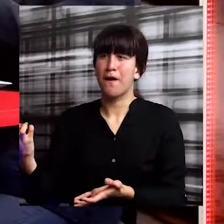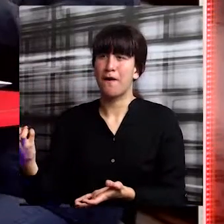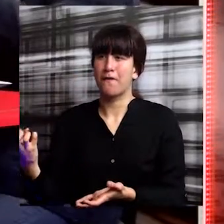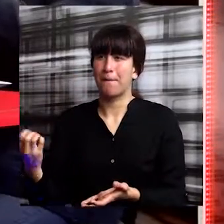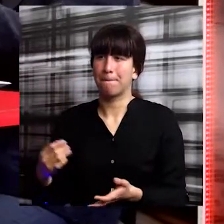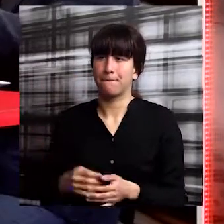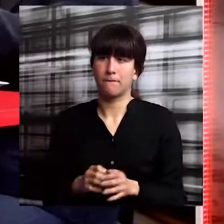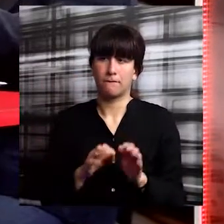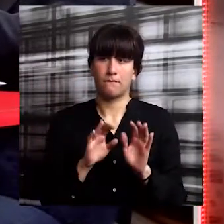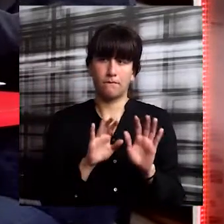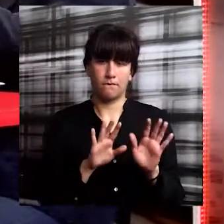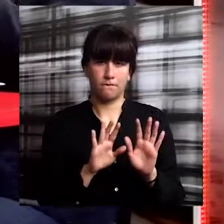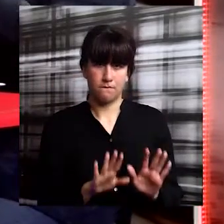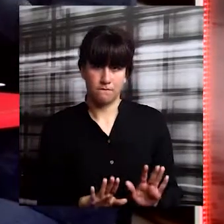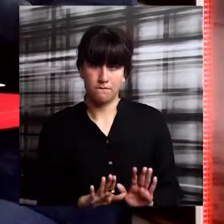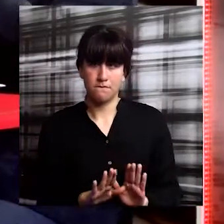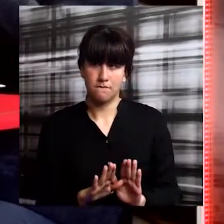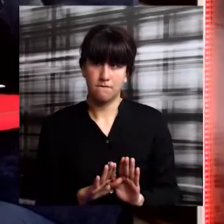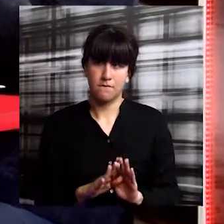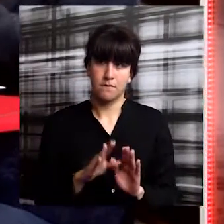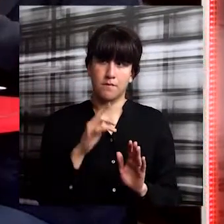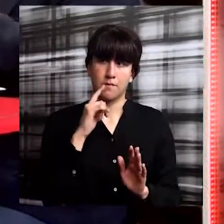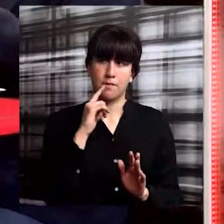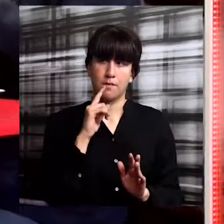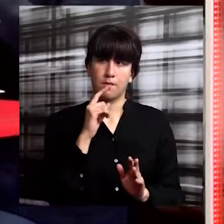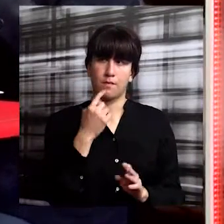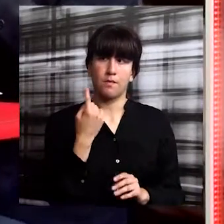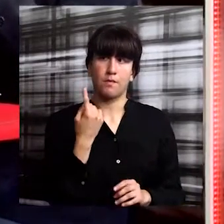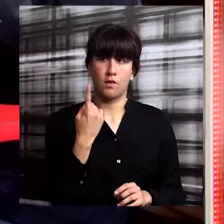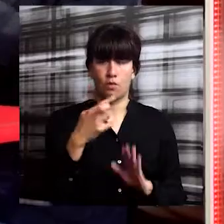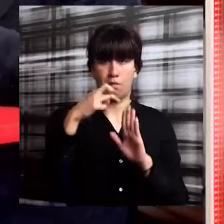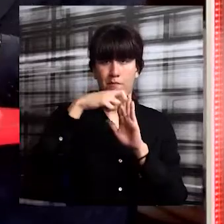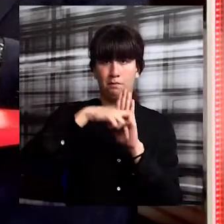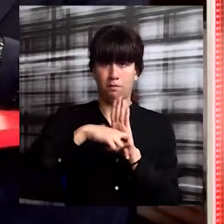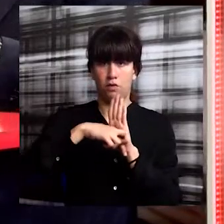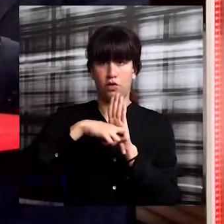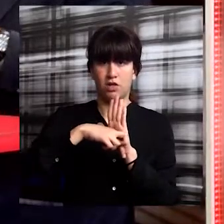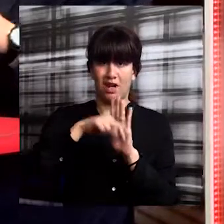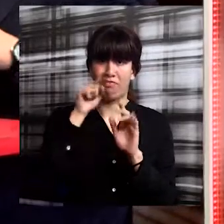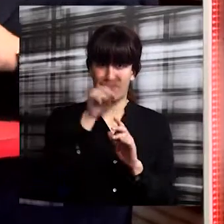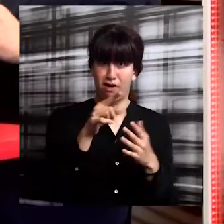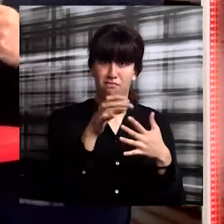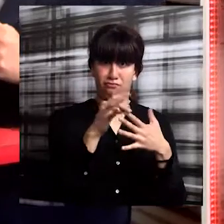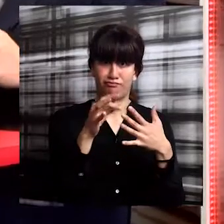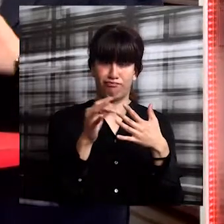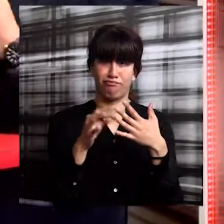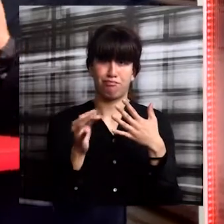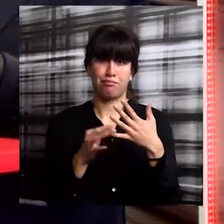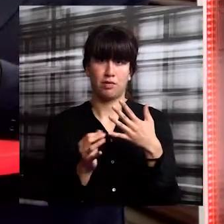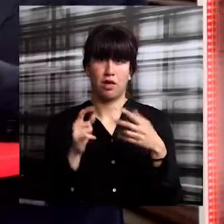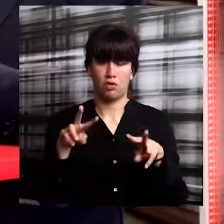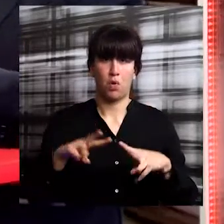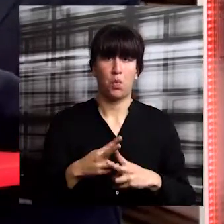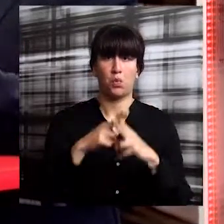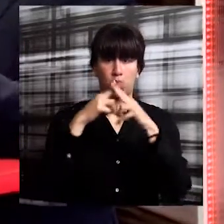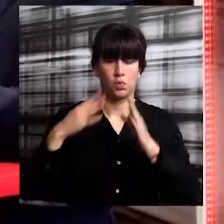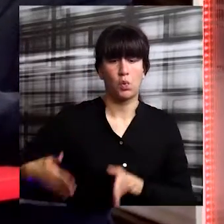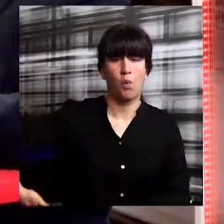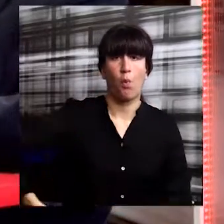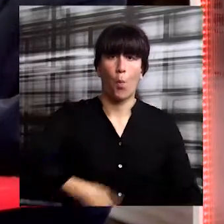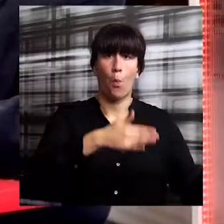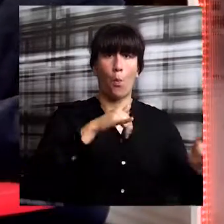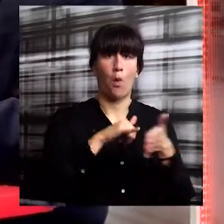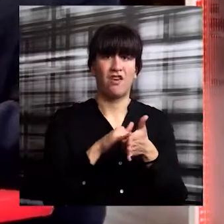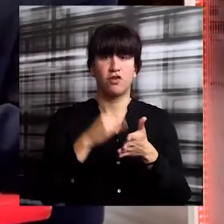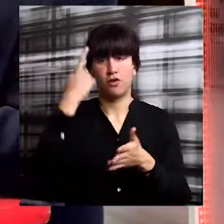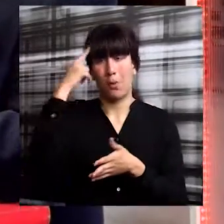en su condición de ingeniero. ¿Ya? Y un proyecto de estas características de construcción de un muelle dedicado para